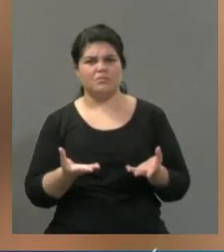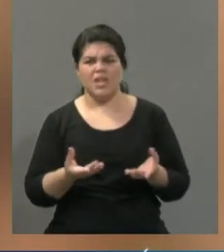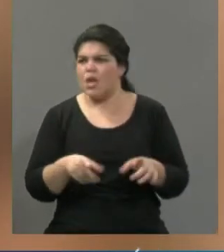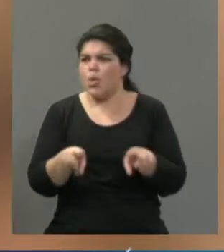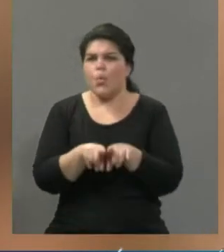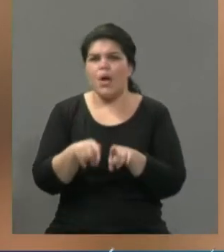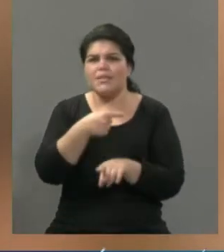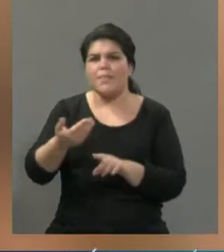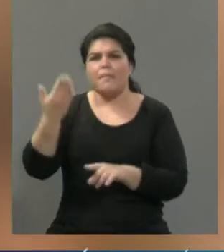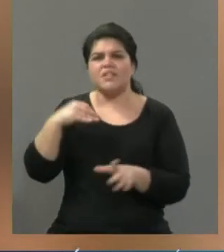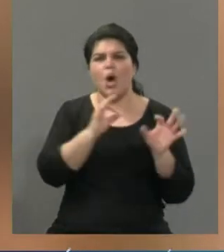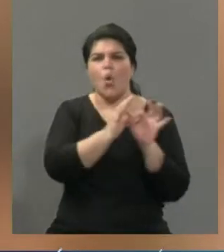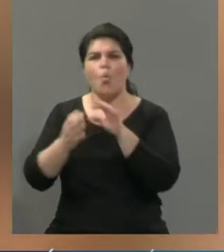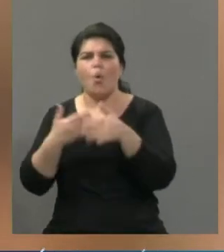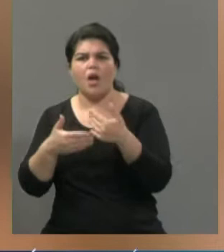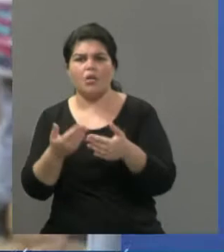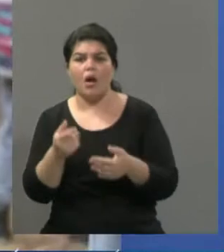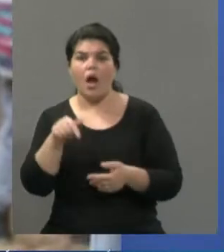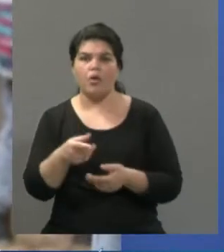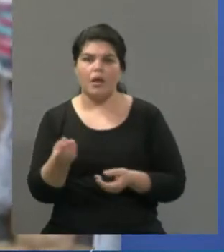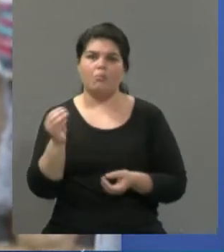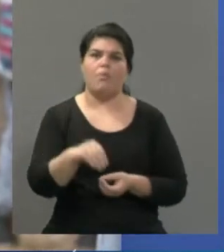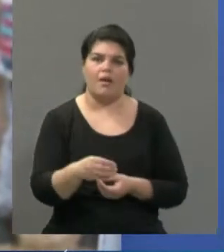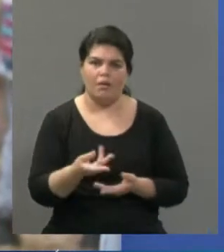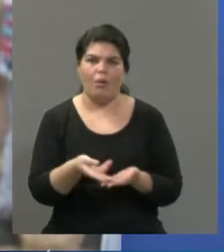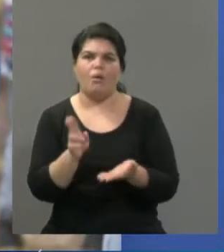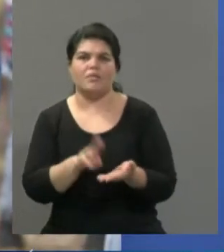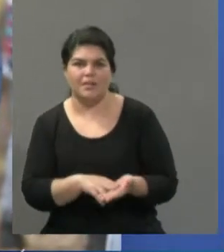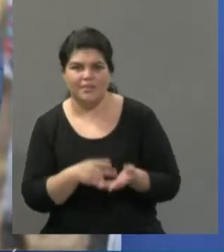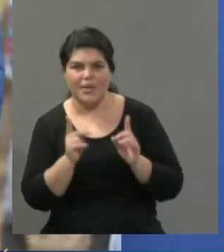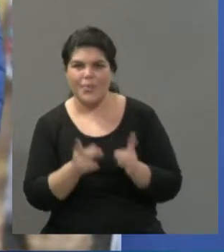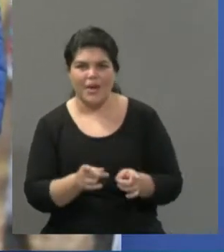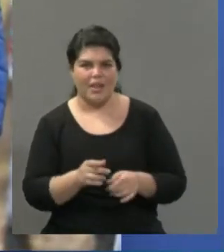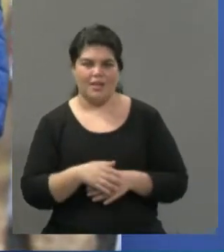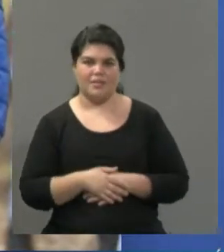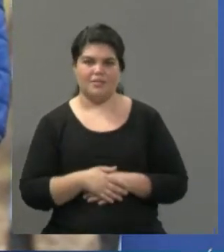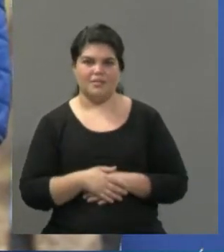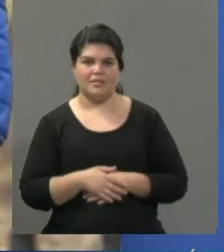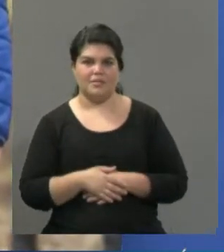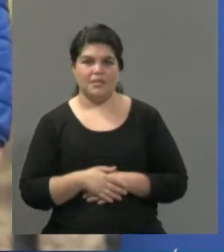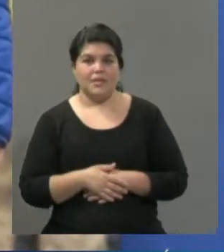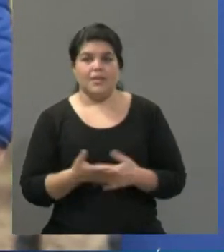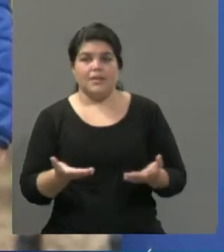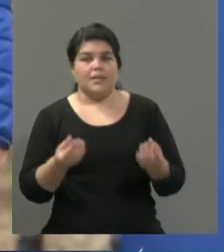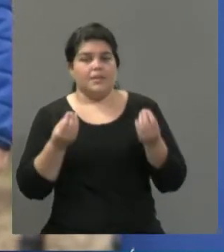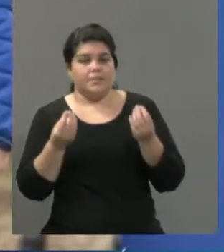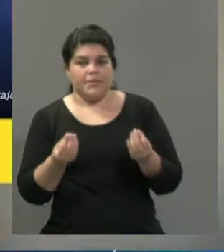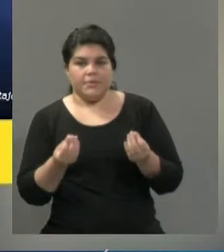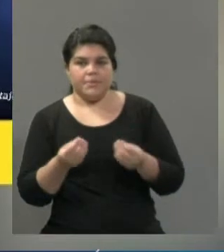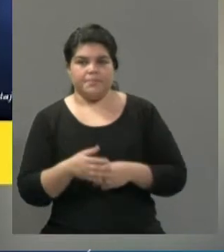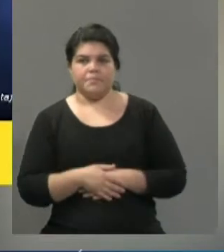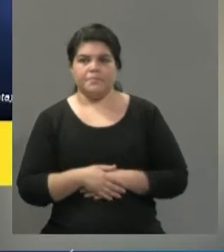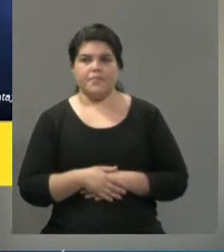Olímpicos, ¿no? Esto es una muestra más. Y creo que hay que tener en cuenta no solo los dichos